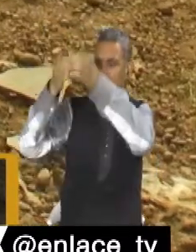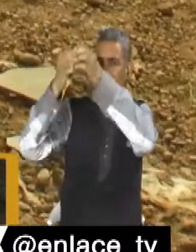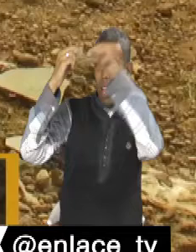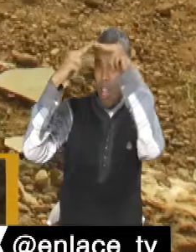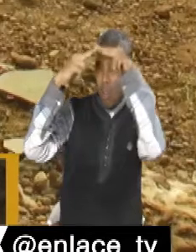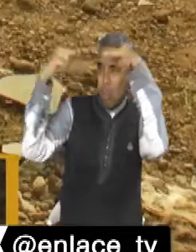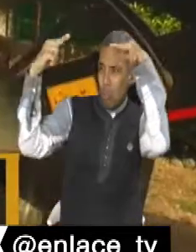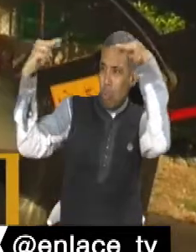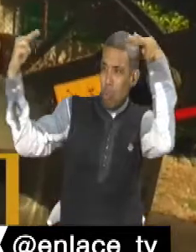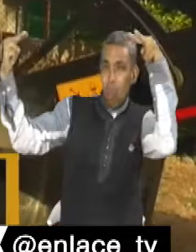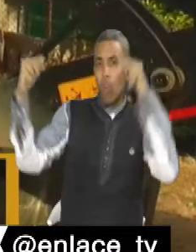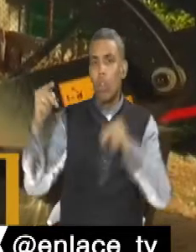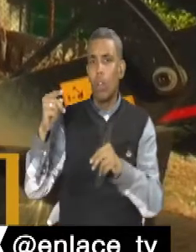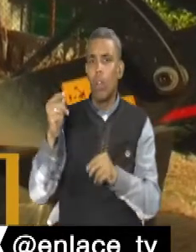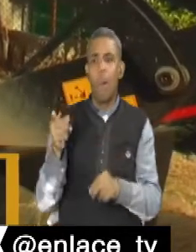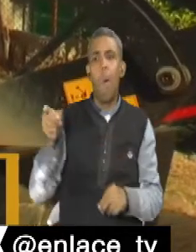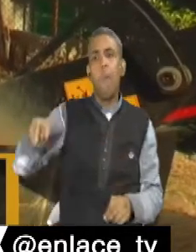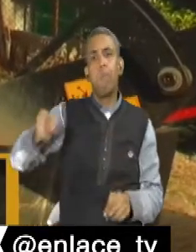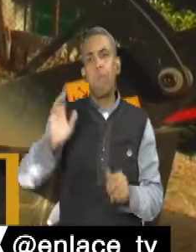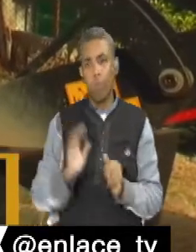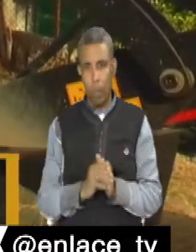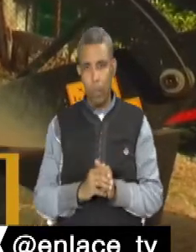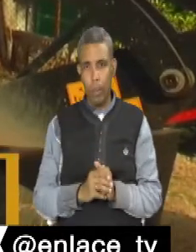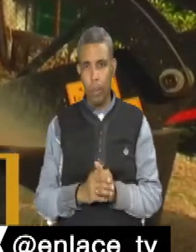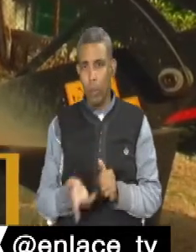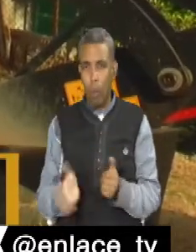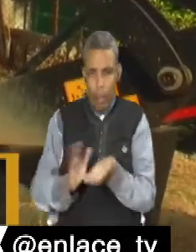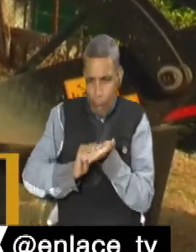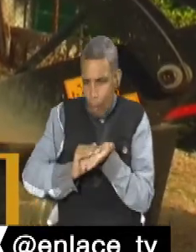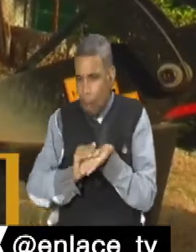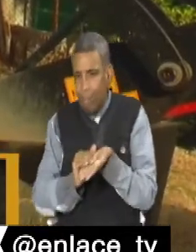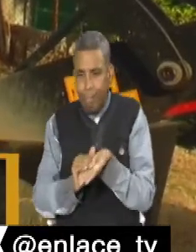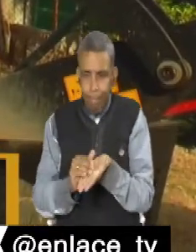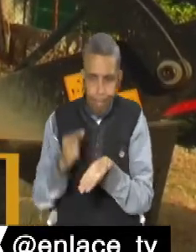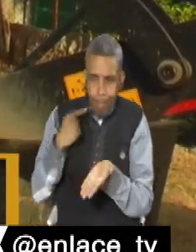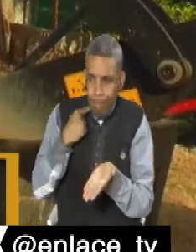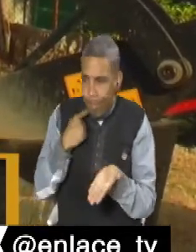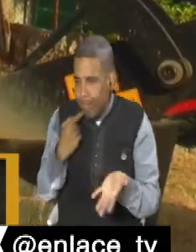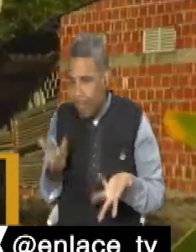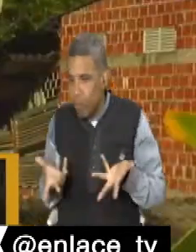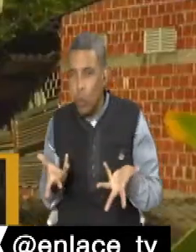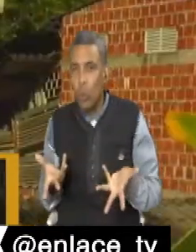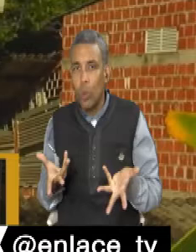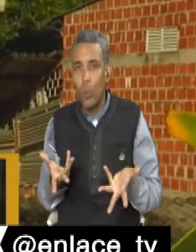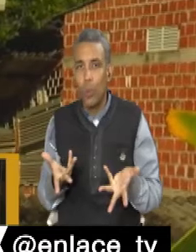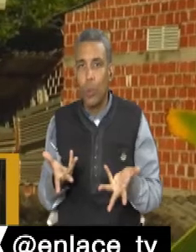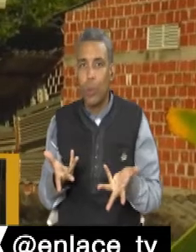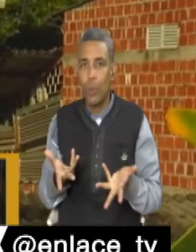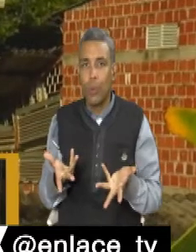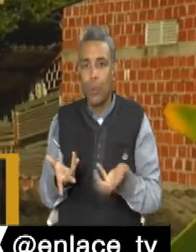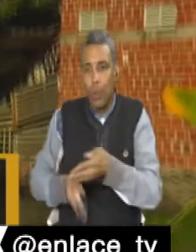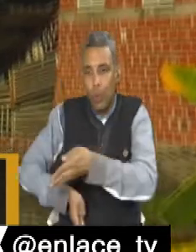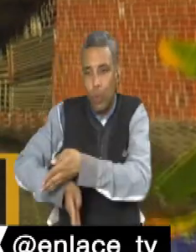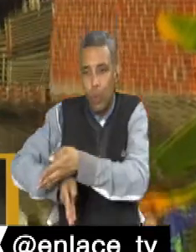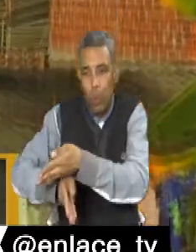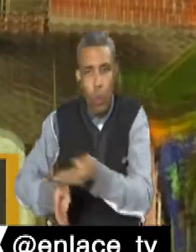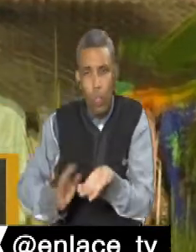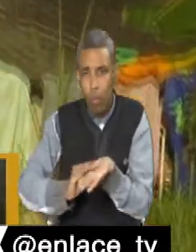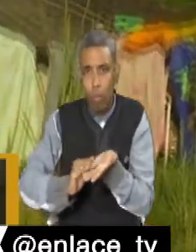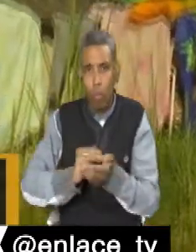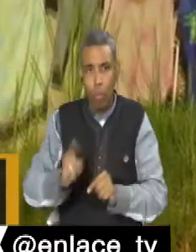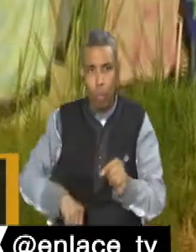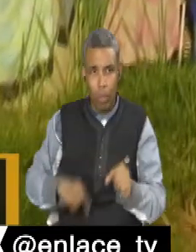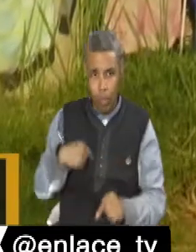autopavimentación y aunque las obras mejorarán la calidad de vida de los habitantes del sector, hay un poste de energía, al parecer, de la electrificadora